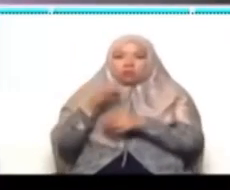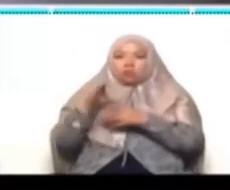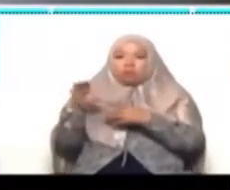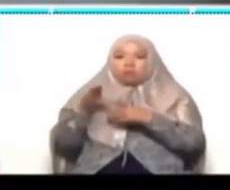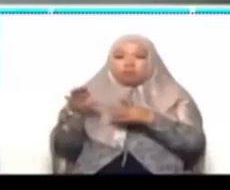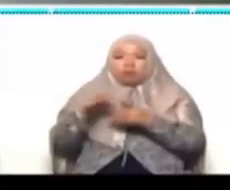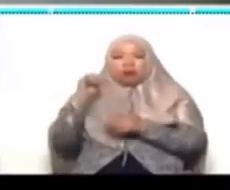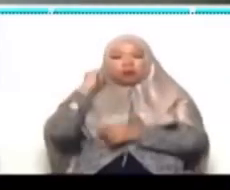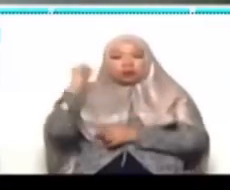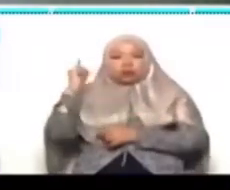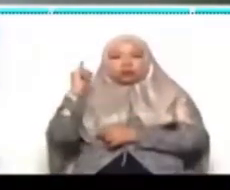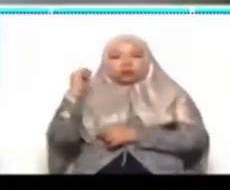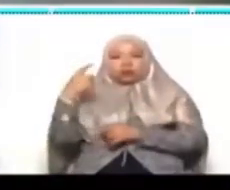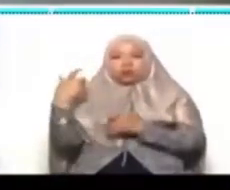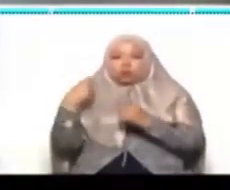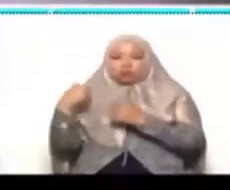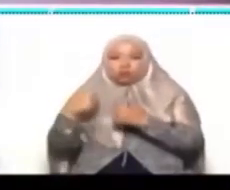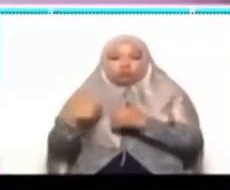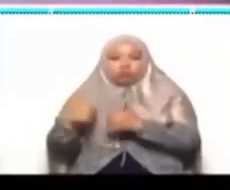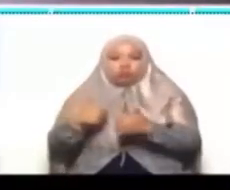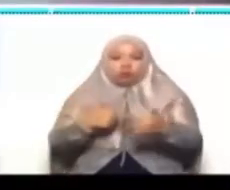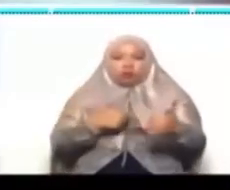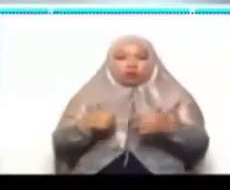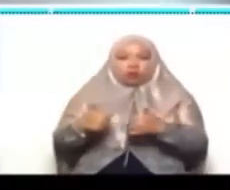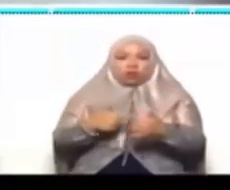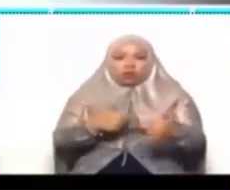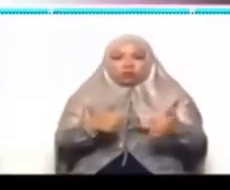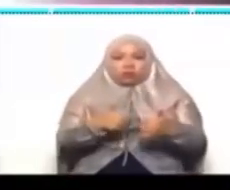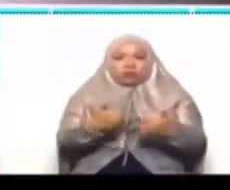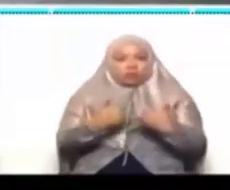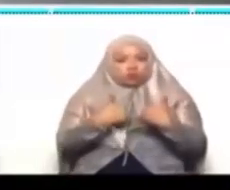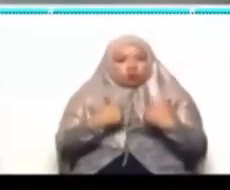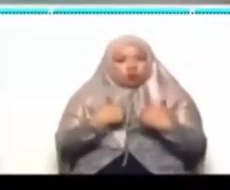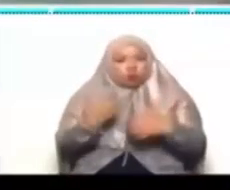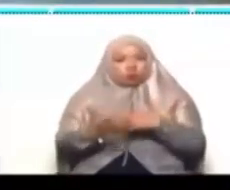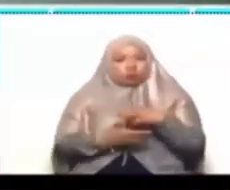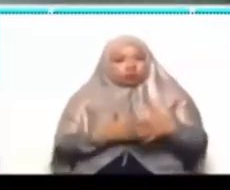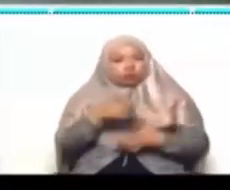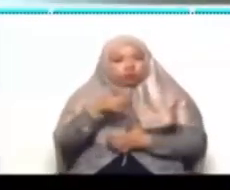tienen ideas de que están siendo perseguidos, de que están siendo sometidos a algún tipo